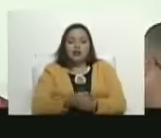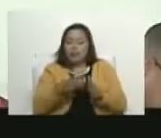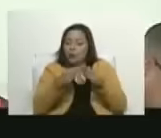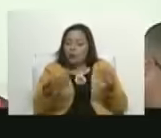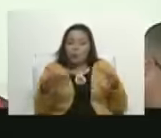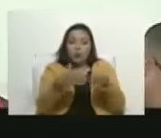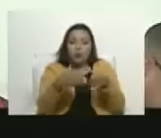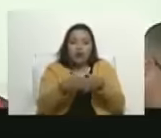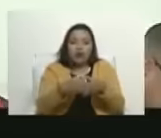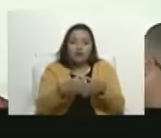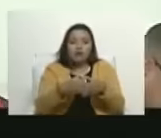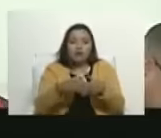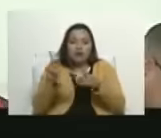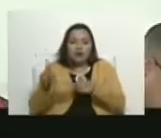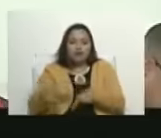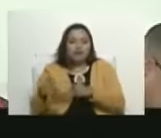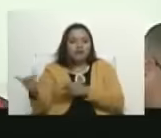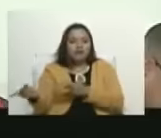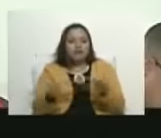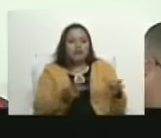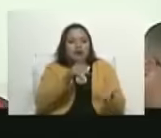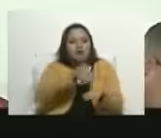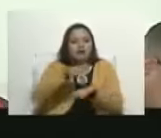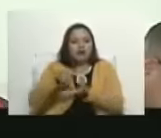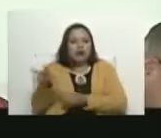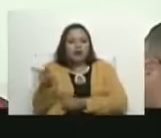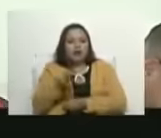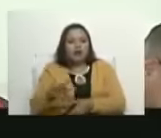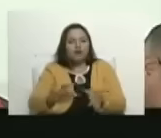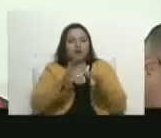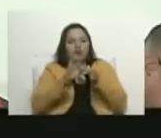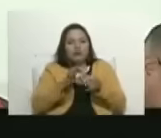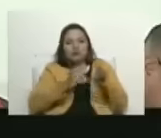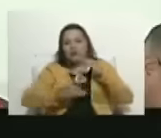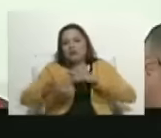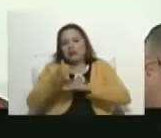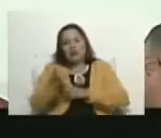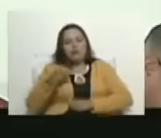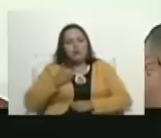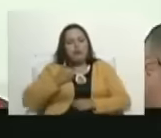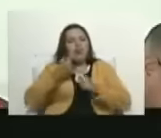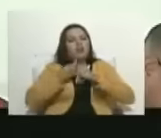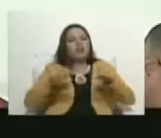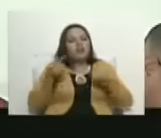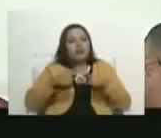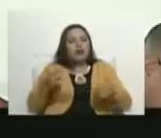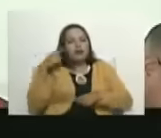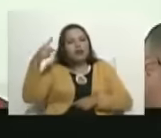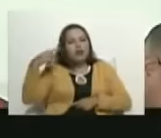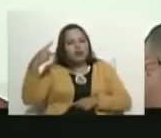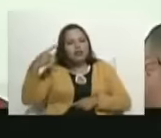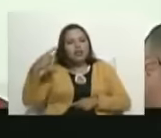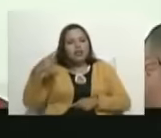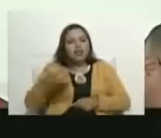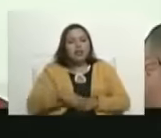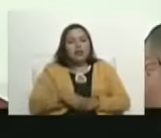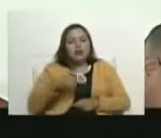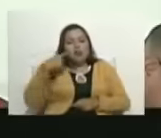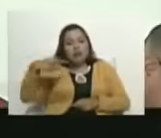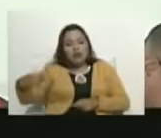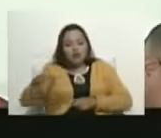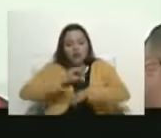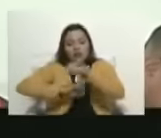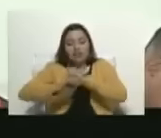a la participación de todos los venezolanos, a la unidad por encima de las diferencias políticas para defender ese territorio